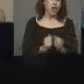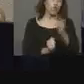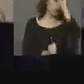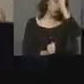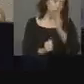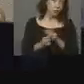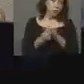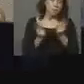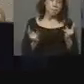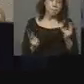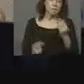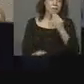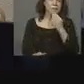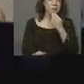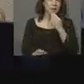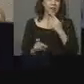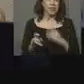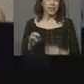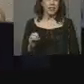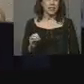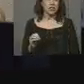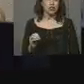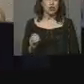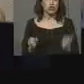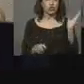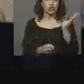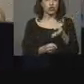al igual que en el delito de tortura.